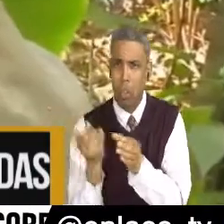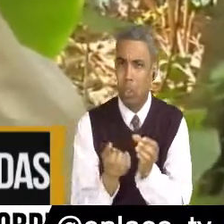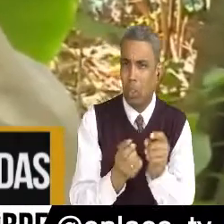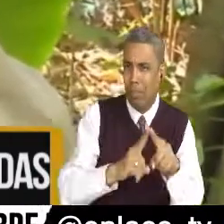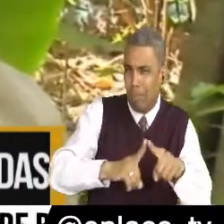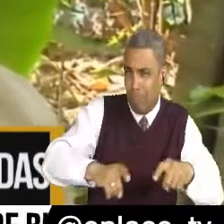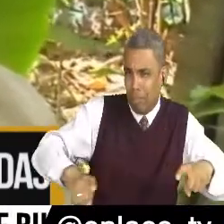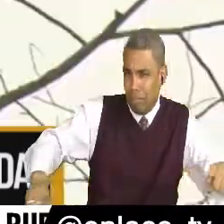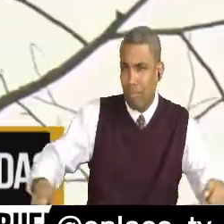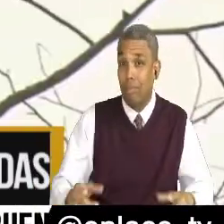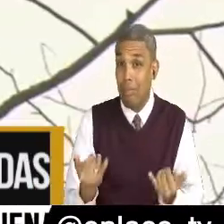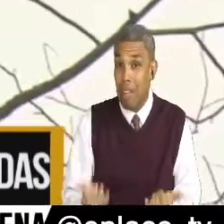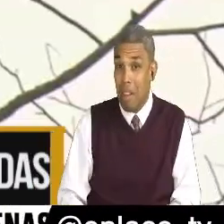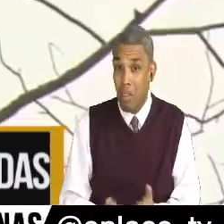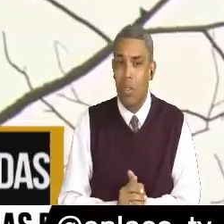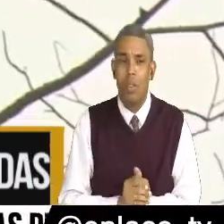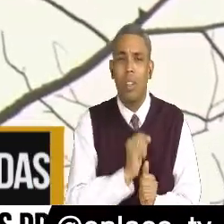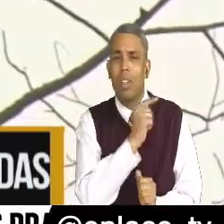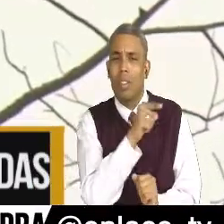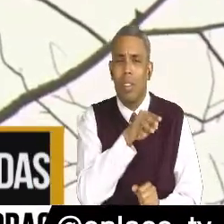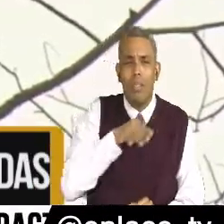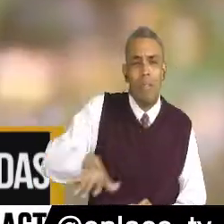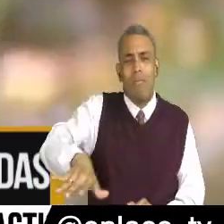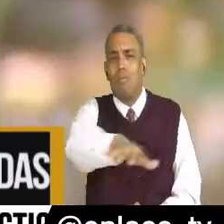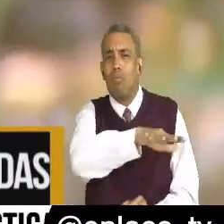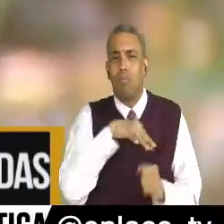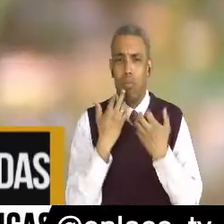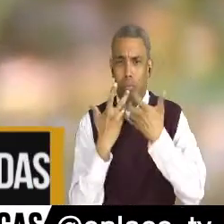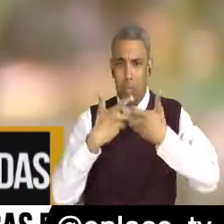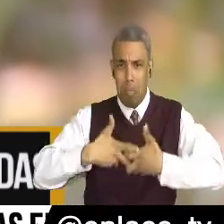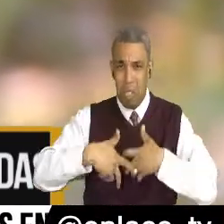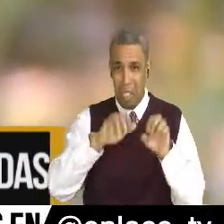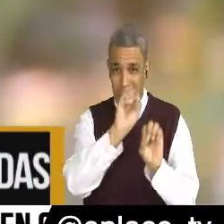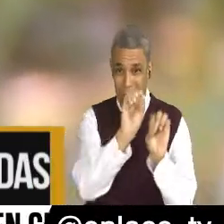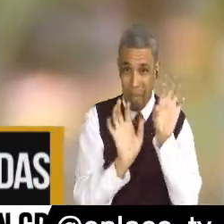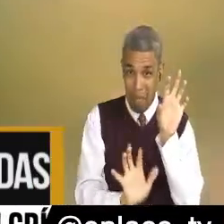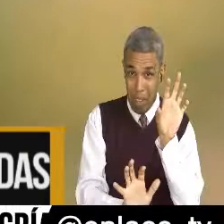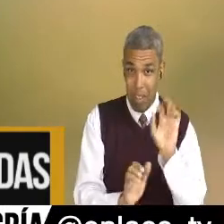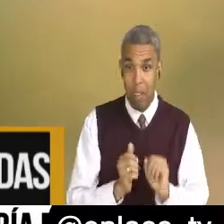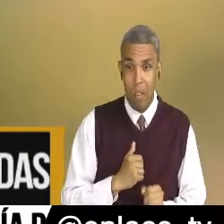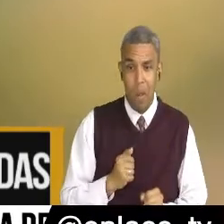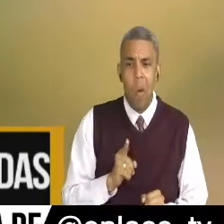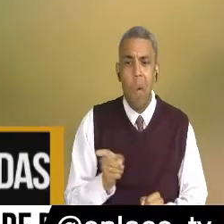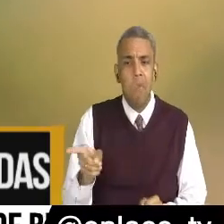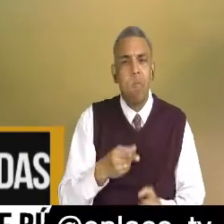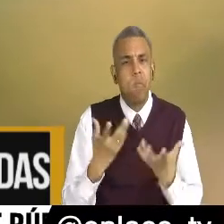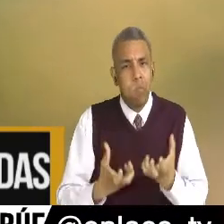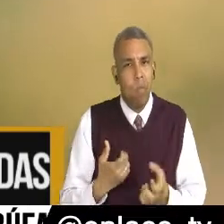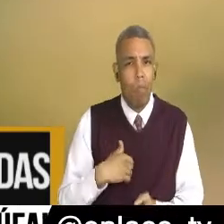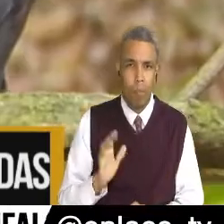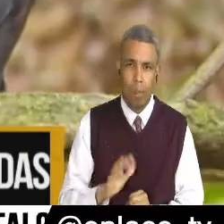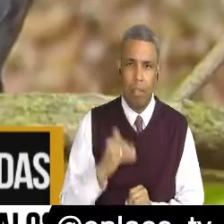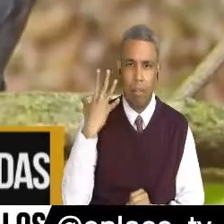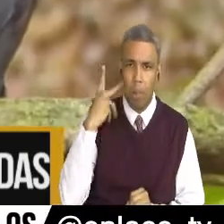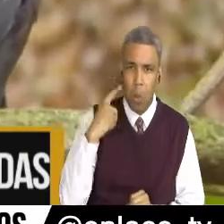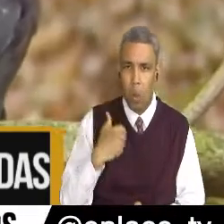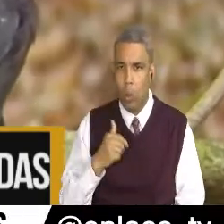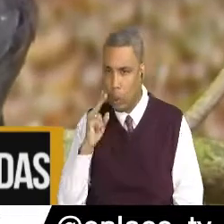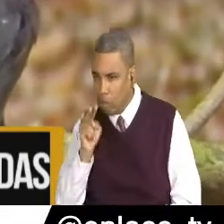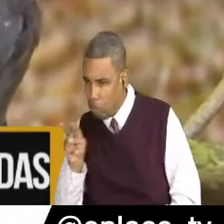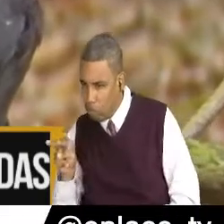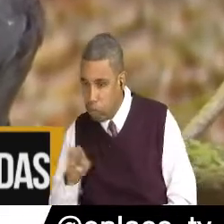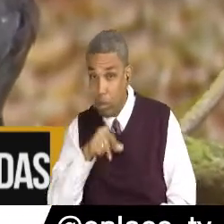vías sustitutivas de la central hidroeléctrica Sogamoso, nuestro objetivo es realizar el monitoreo poblacional de tres especies de